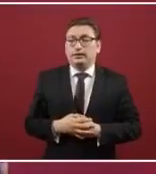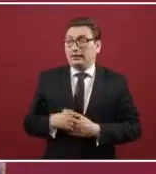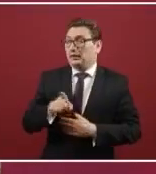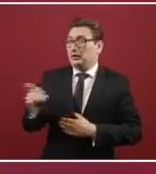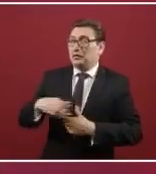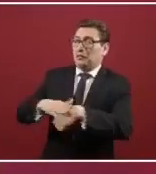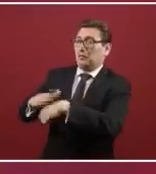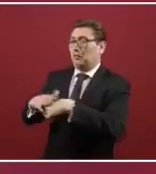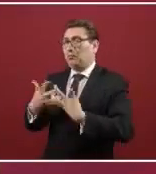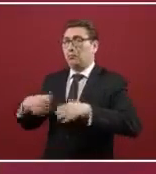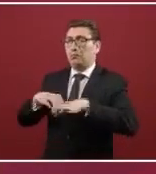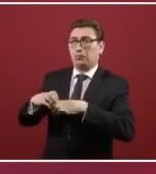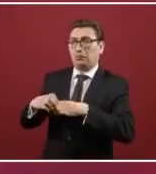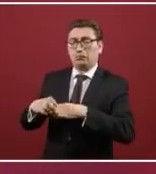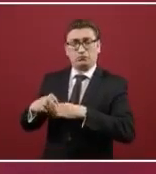participan,